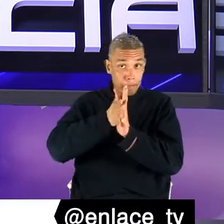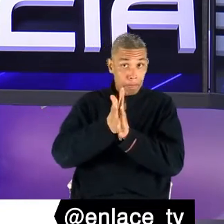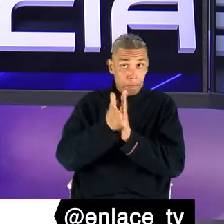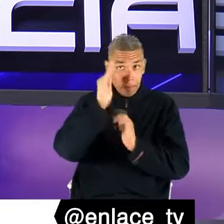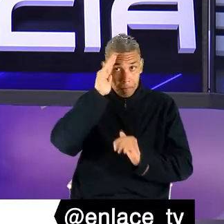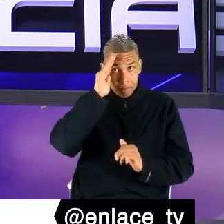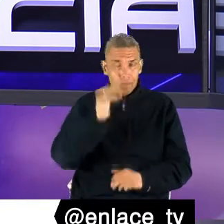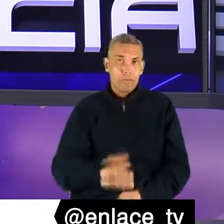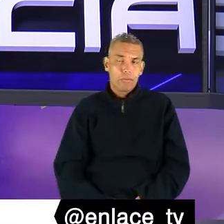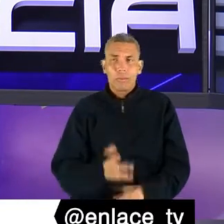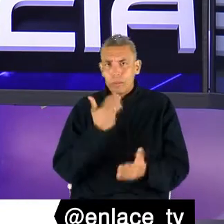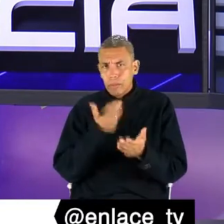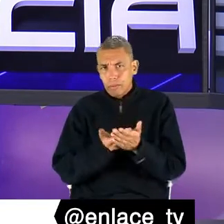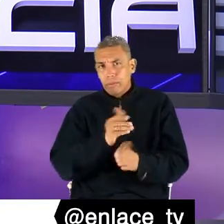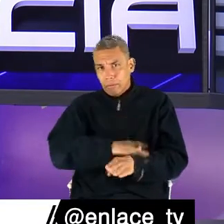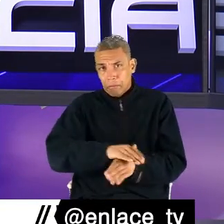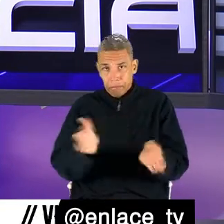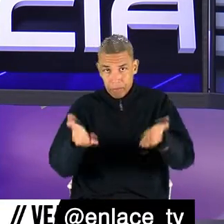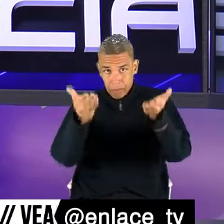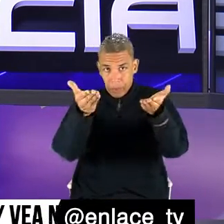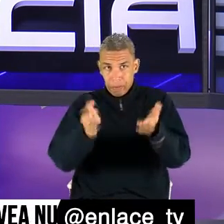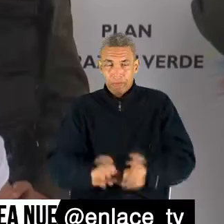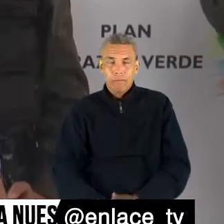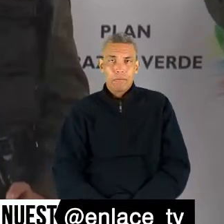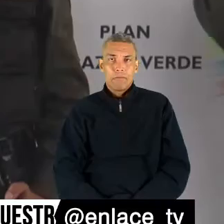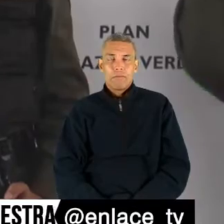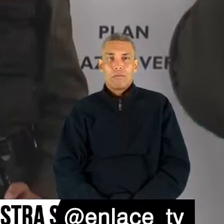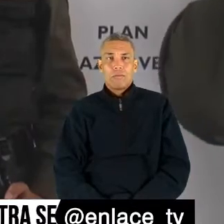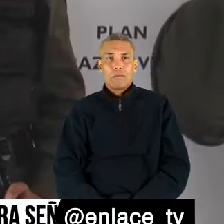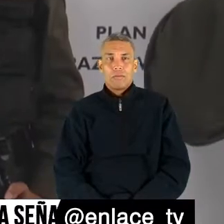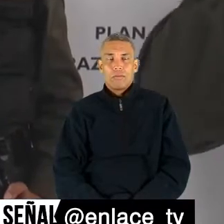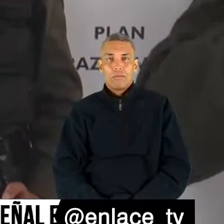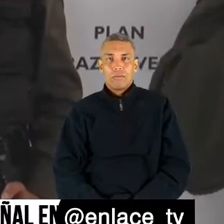la policía. Buenas tardes, Neila, adelante.